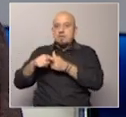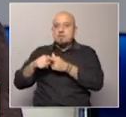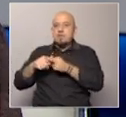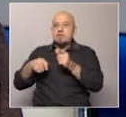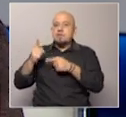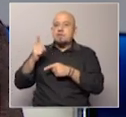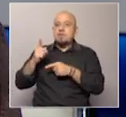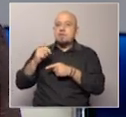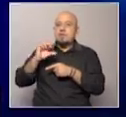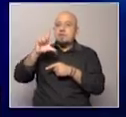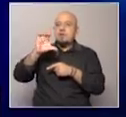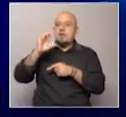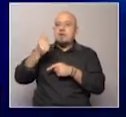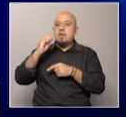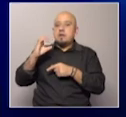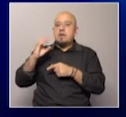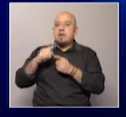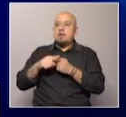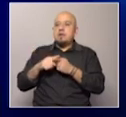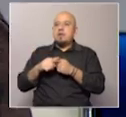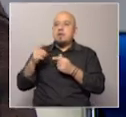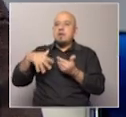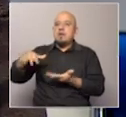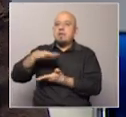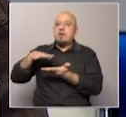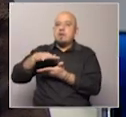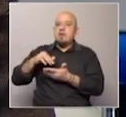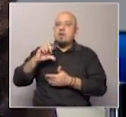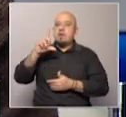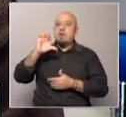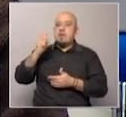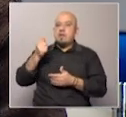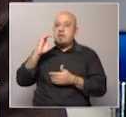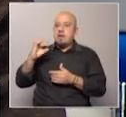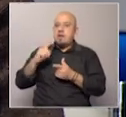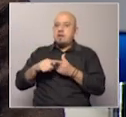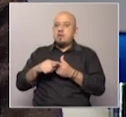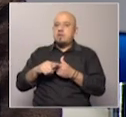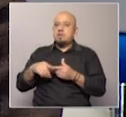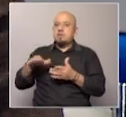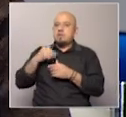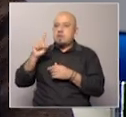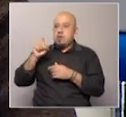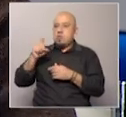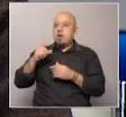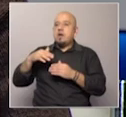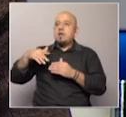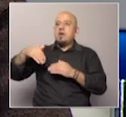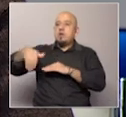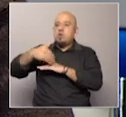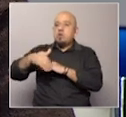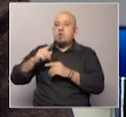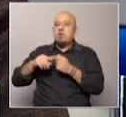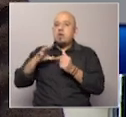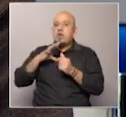que estamos dándole más importancia también al barrio eleak a lo que es la comercial en lo que es agua da cordón norte así que hay